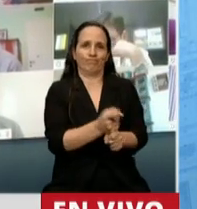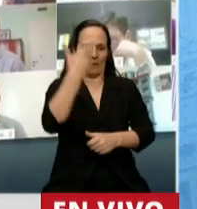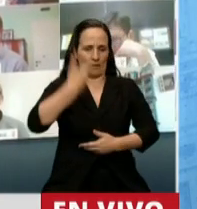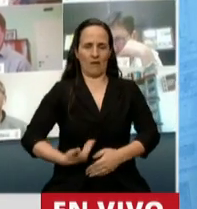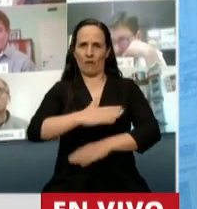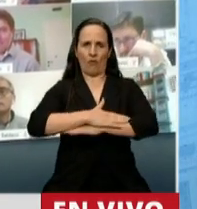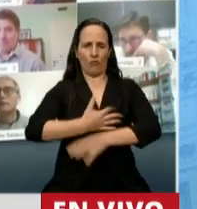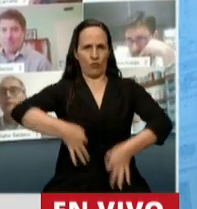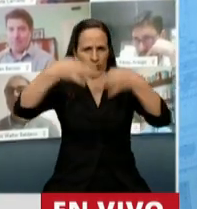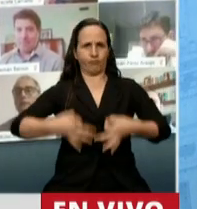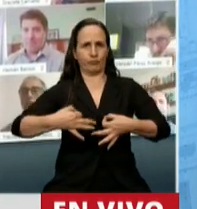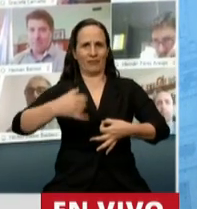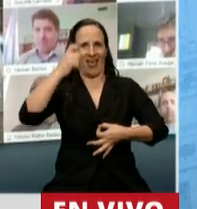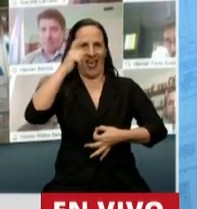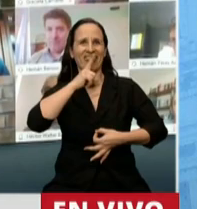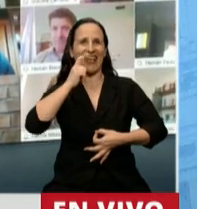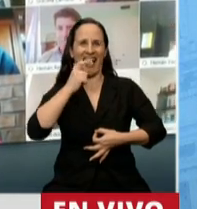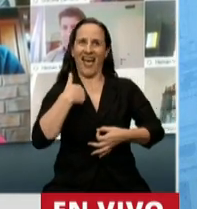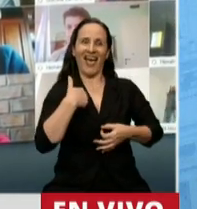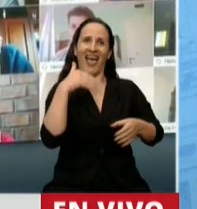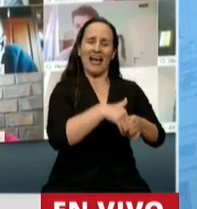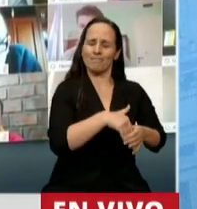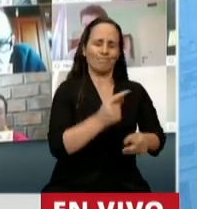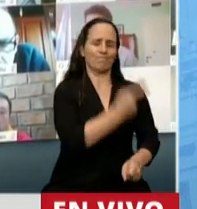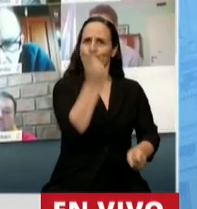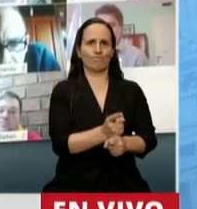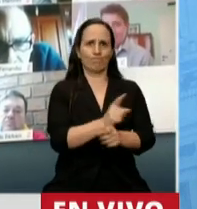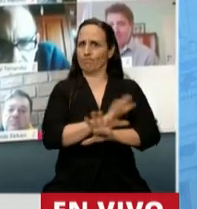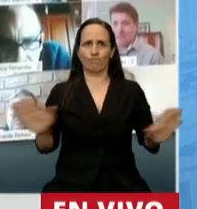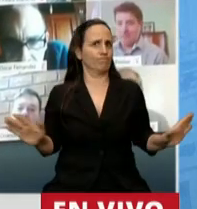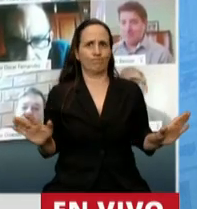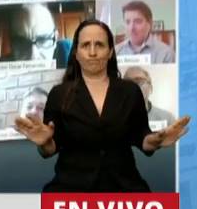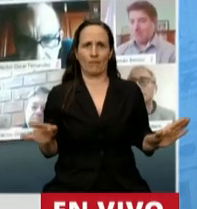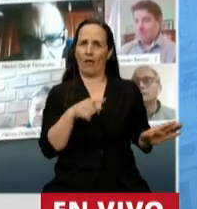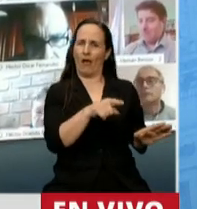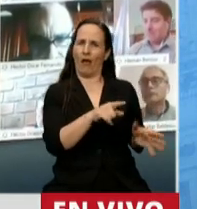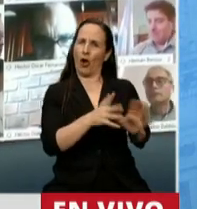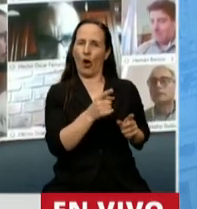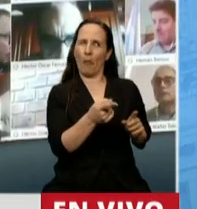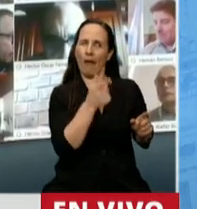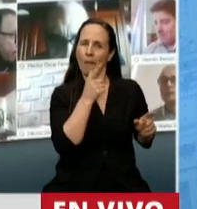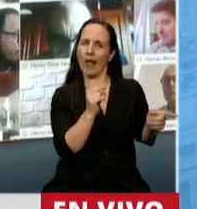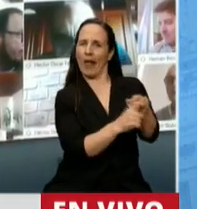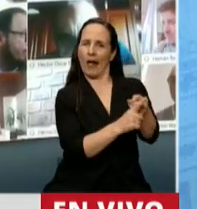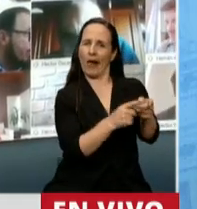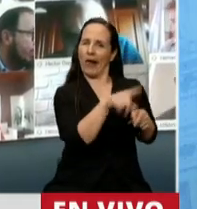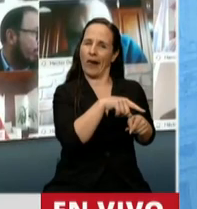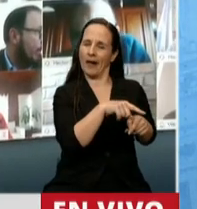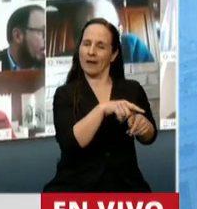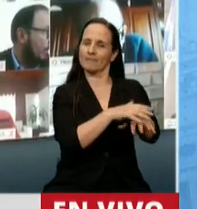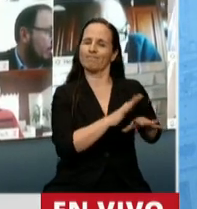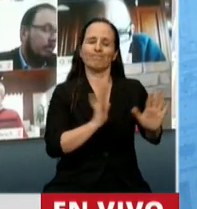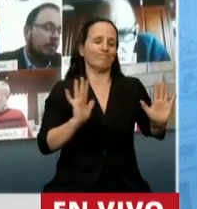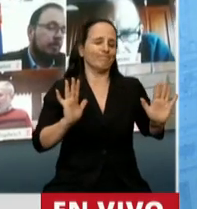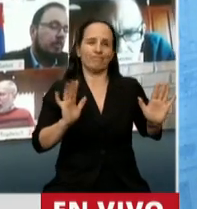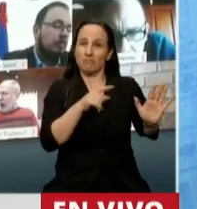que nosotros que yo contribuya con esa sastrería ellas en traje que calza perfecto